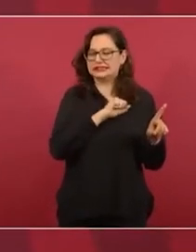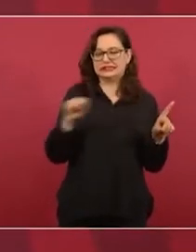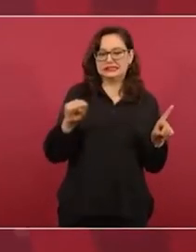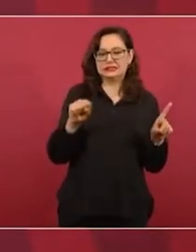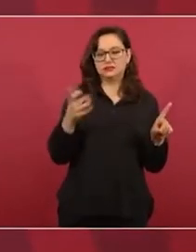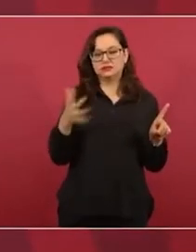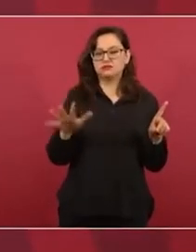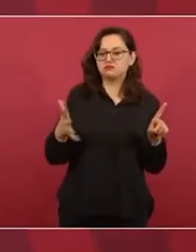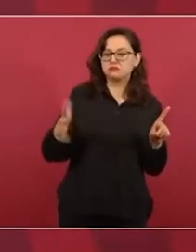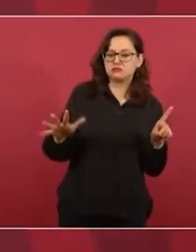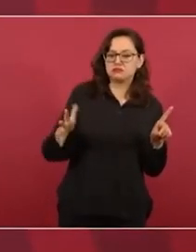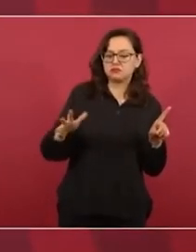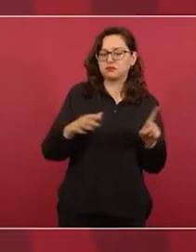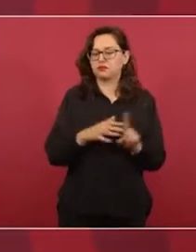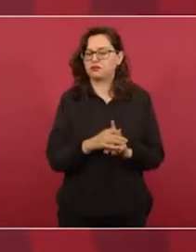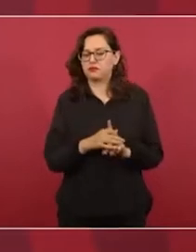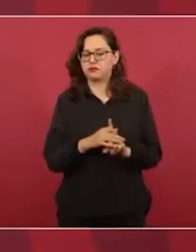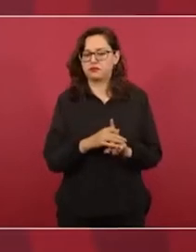Y luego,